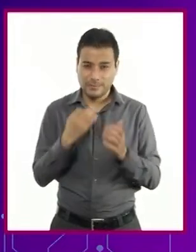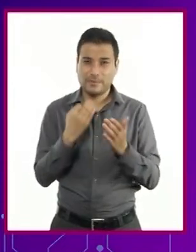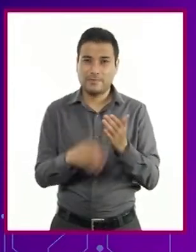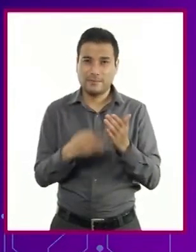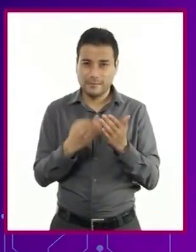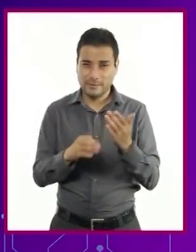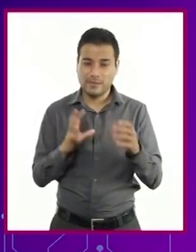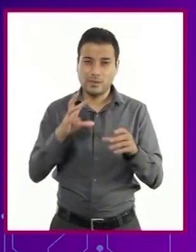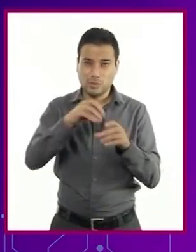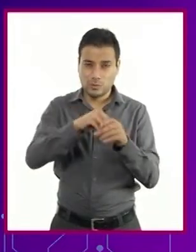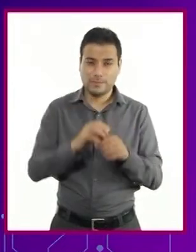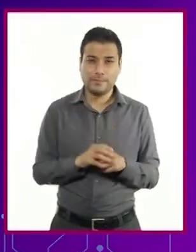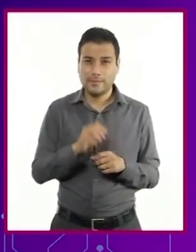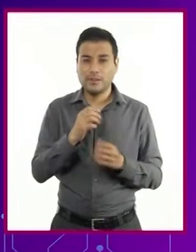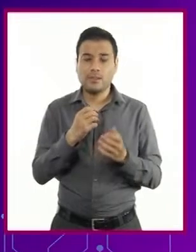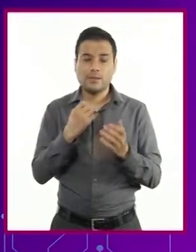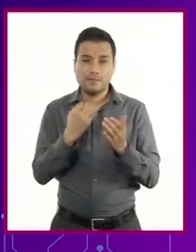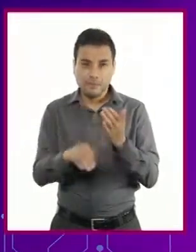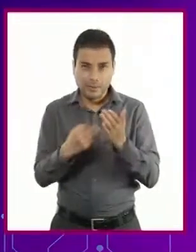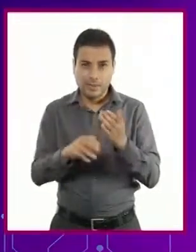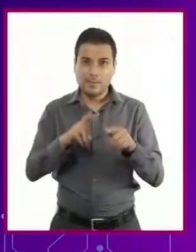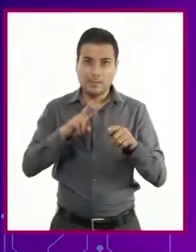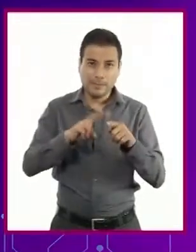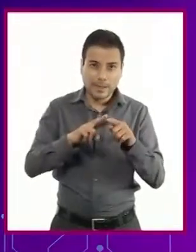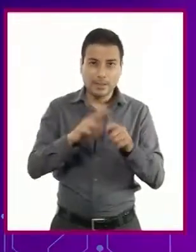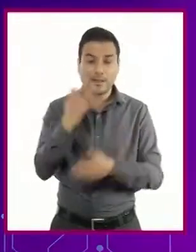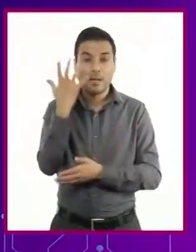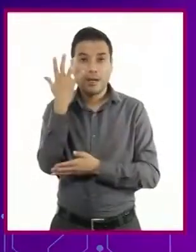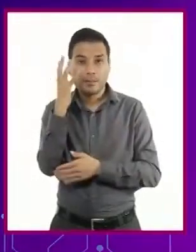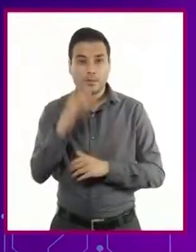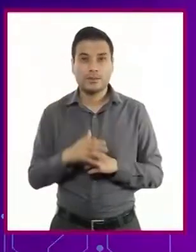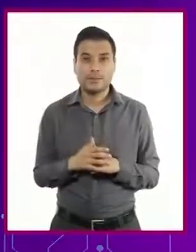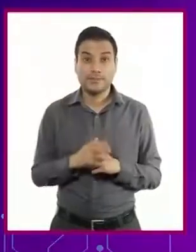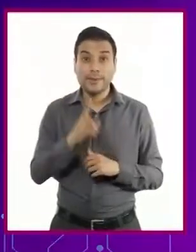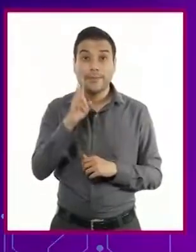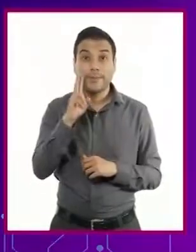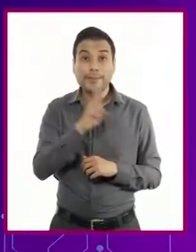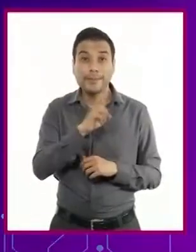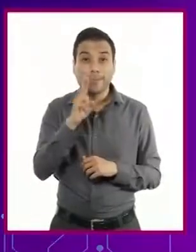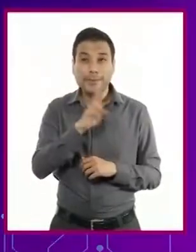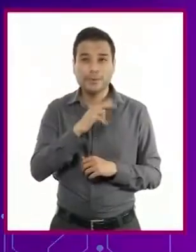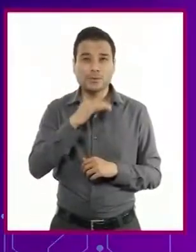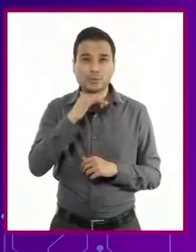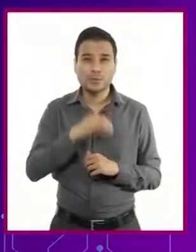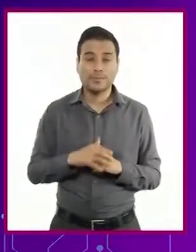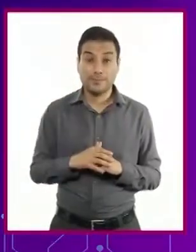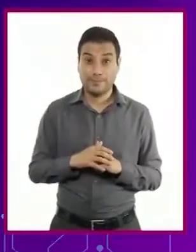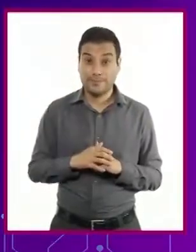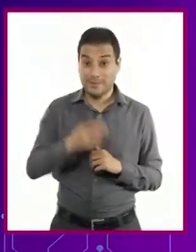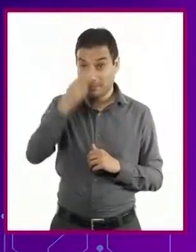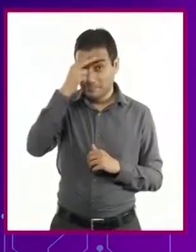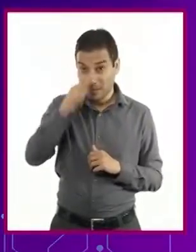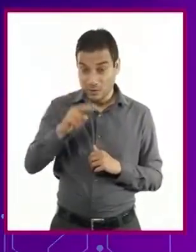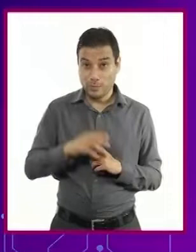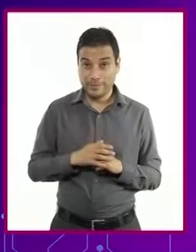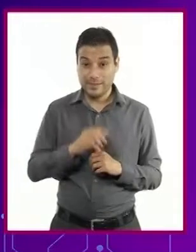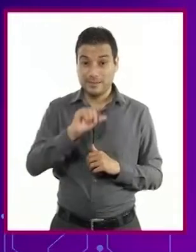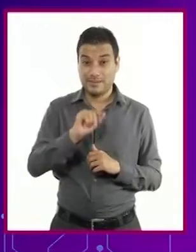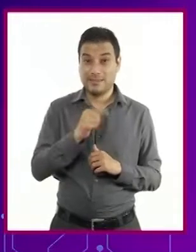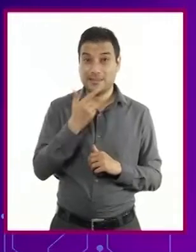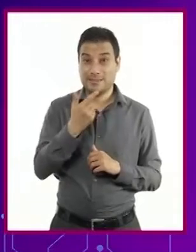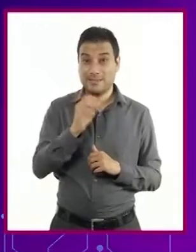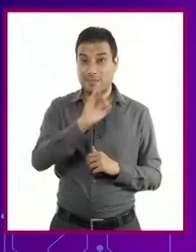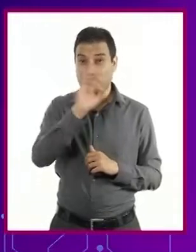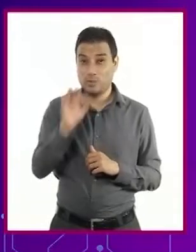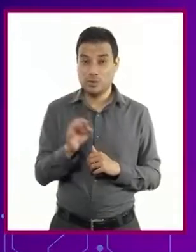No tienen suficientes áreas verdes ni recreativas y la calidad del aire no es buena. En México, 77% de las